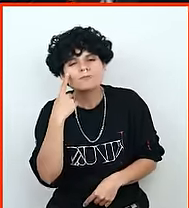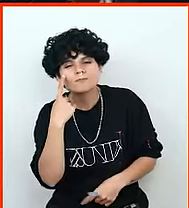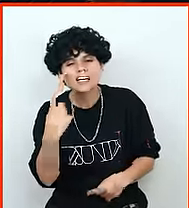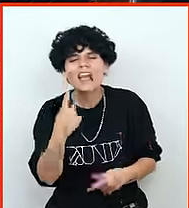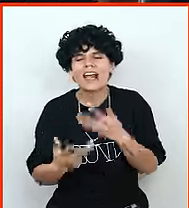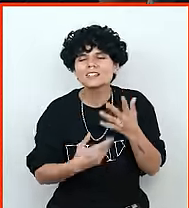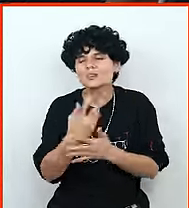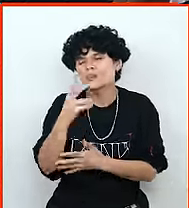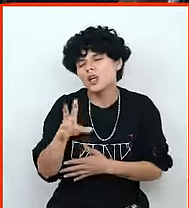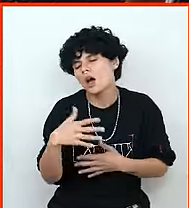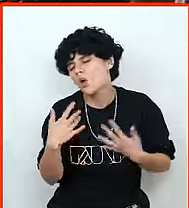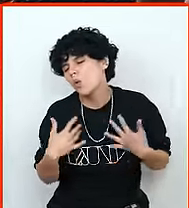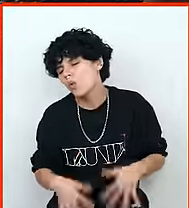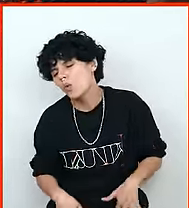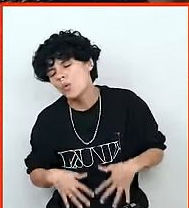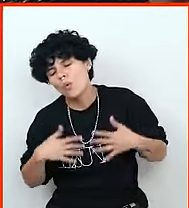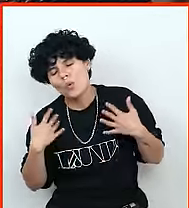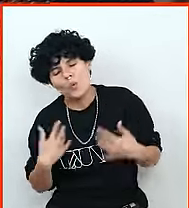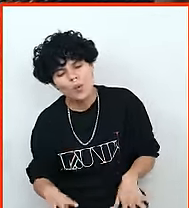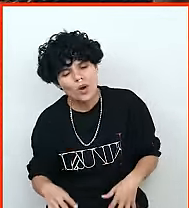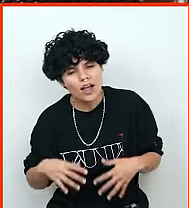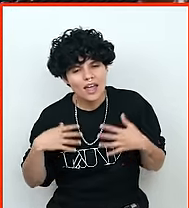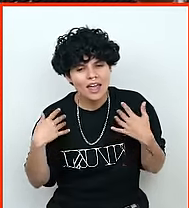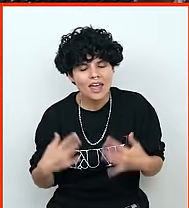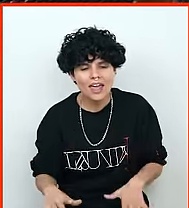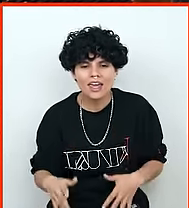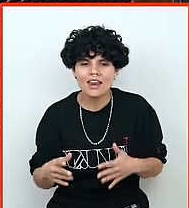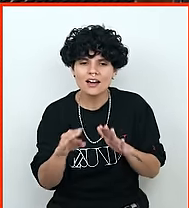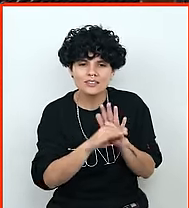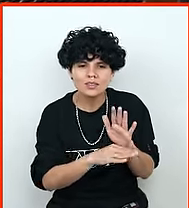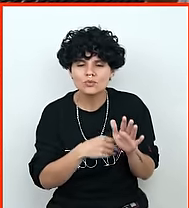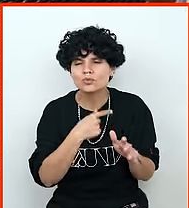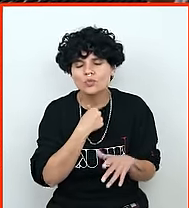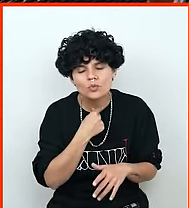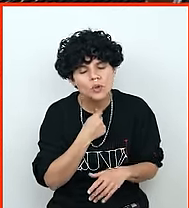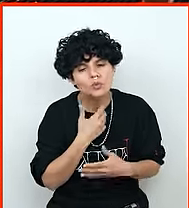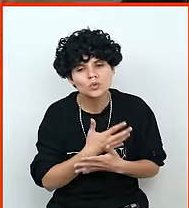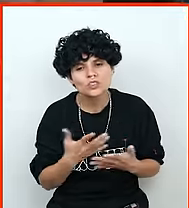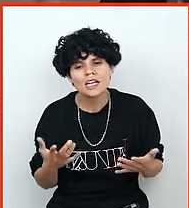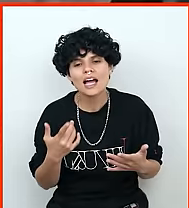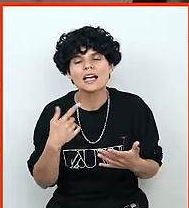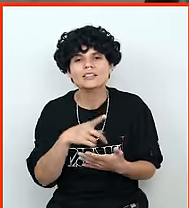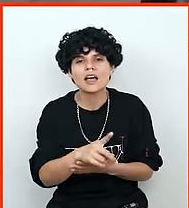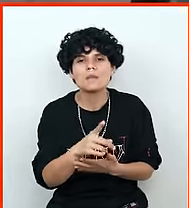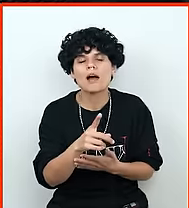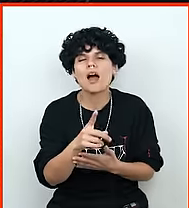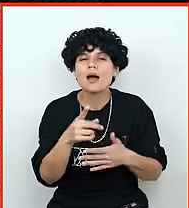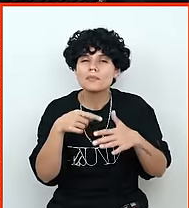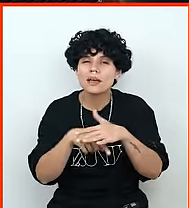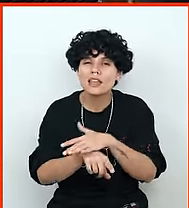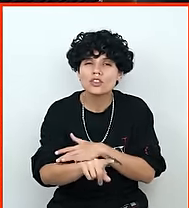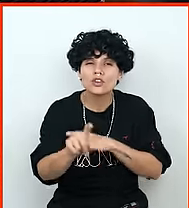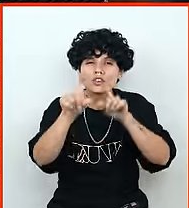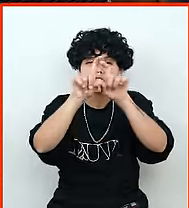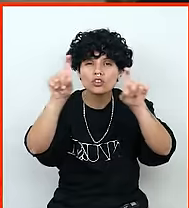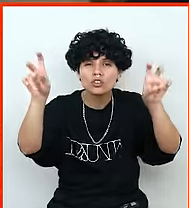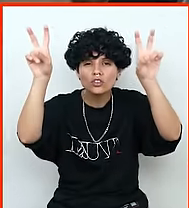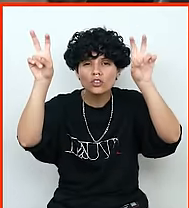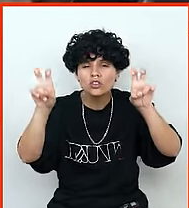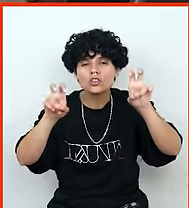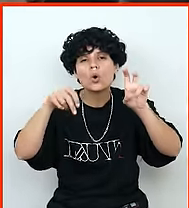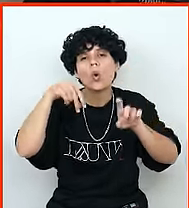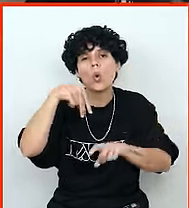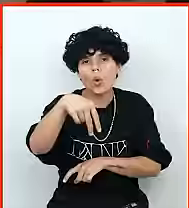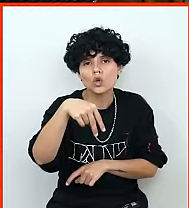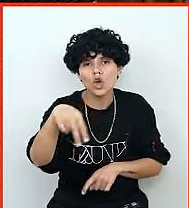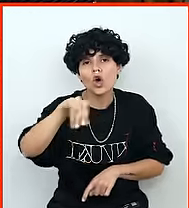está... Hay una canción, compadre, que es... Increíble, weón. Estación junio. Y la